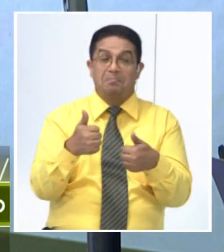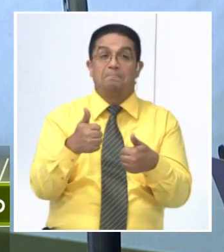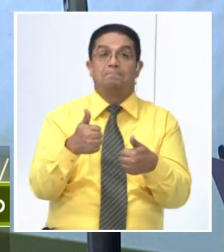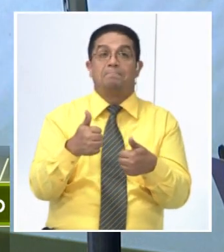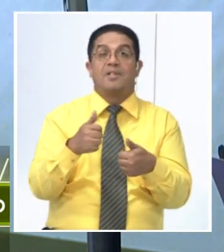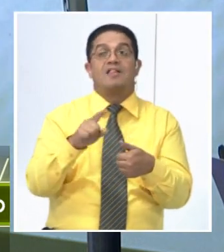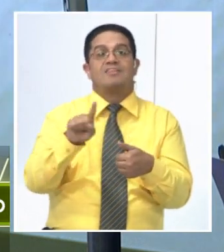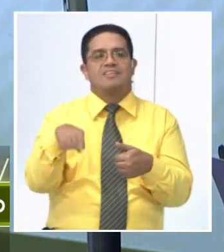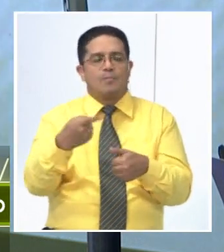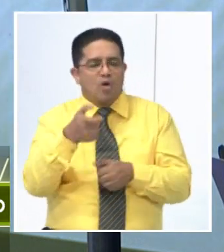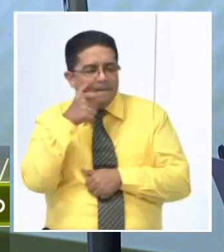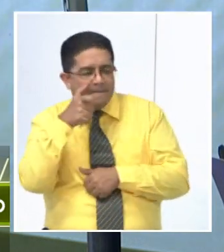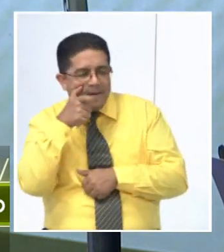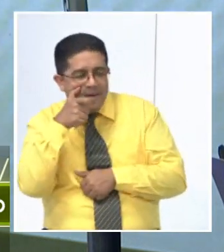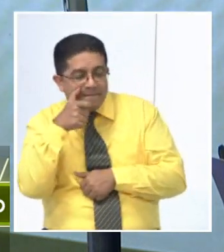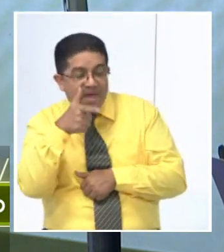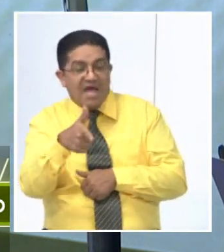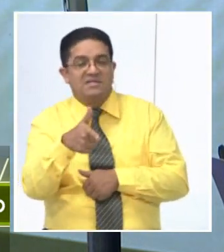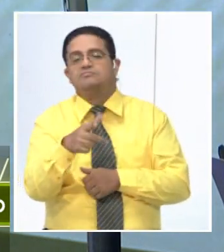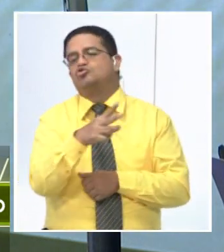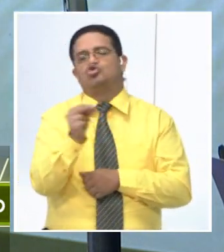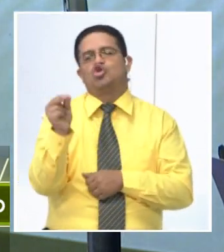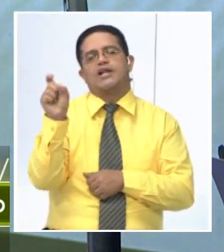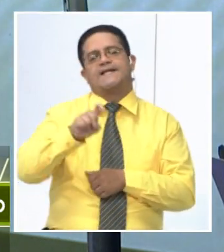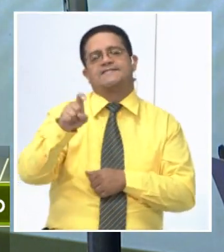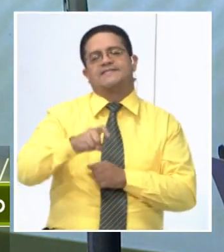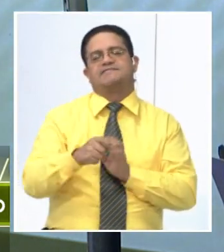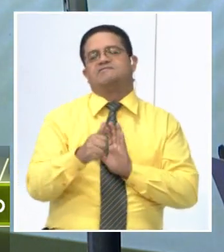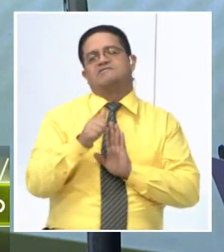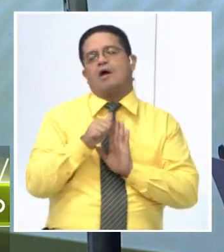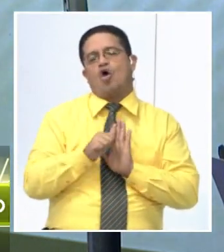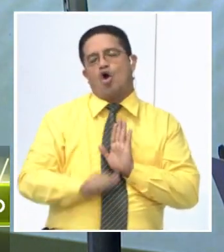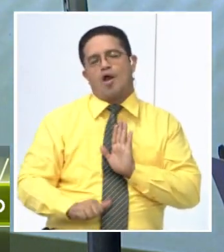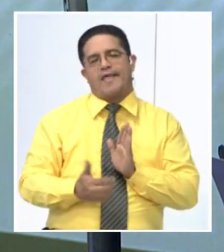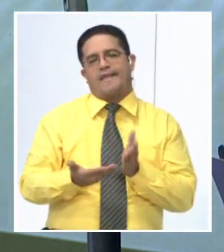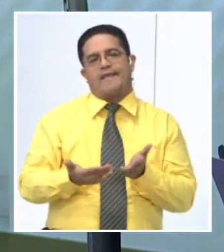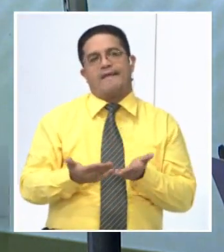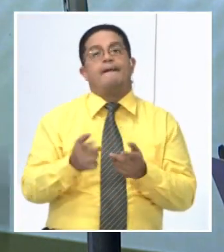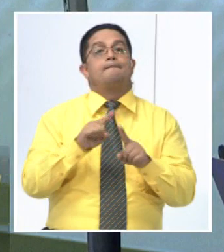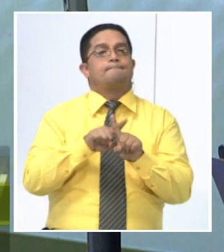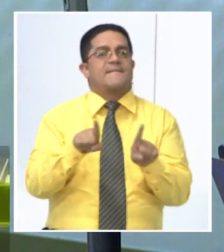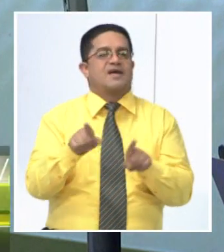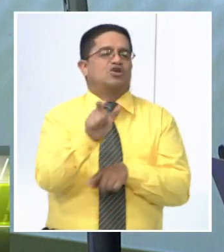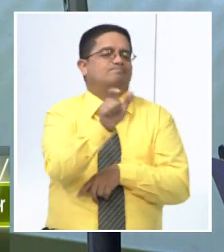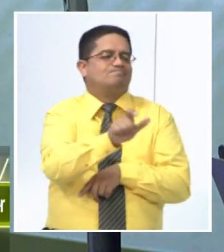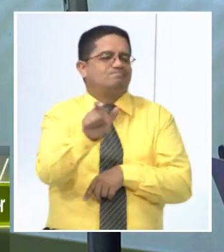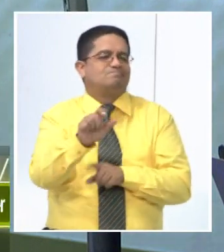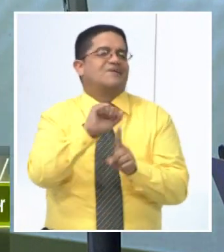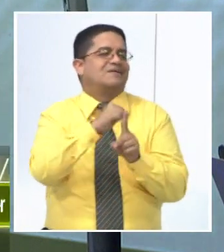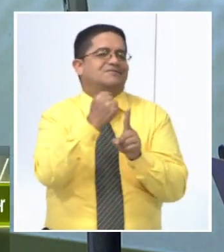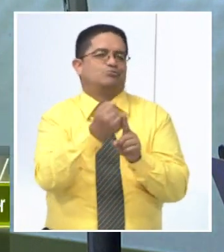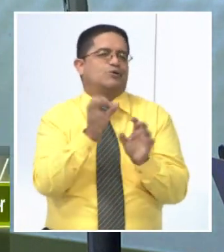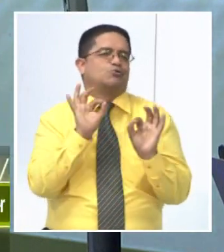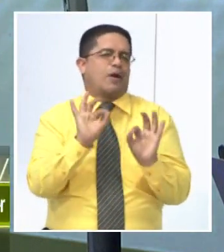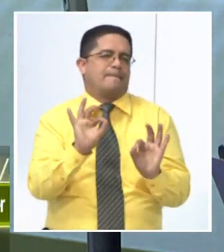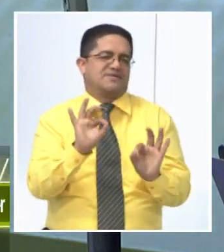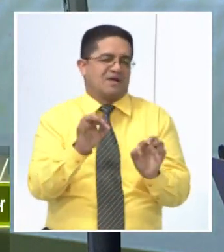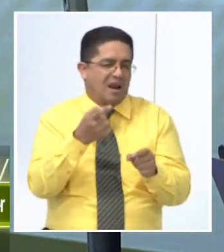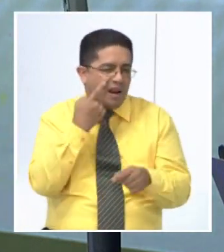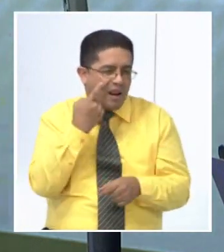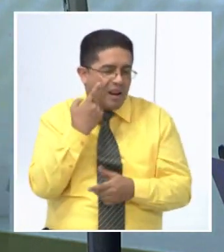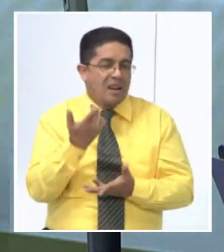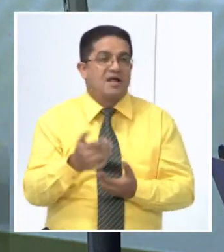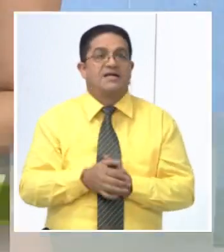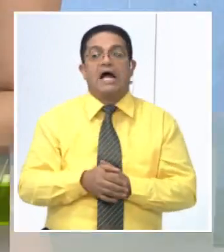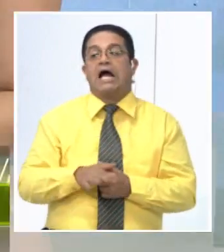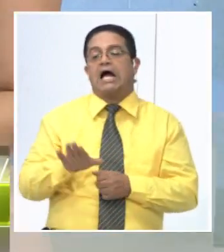una observación muy estricta, no va a requerir a la larga cirugía. Pero estos son casos muy, muy bien seleccionados.